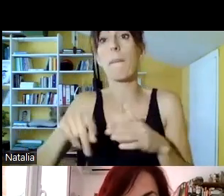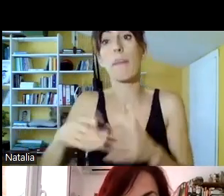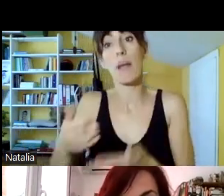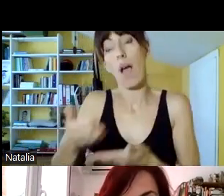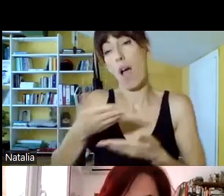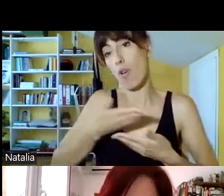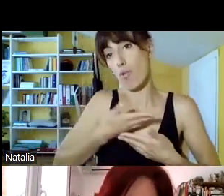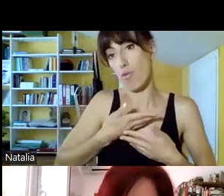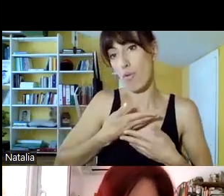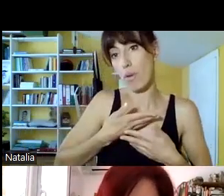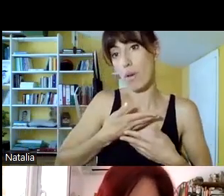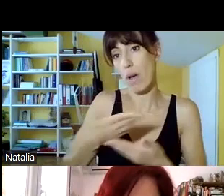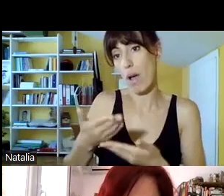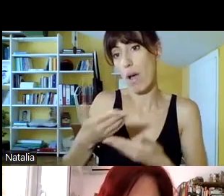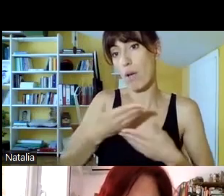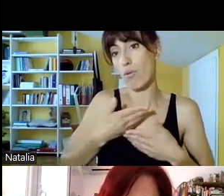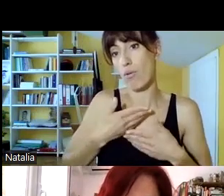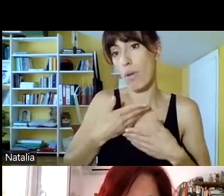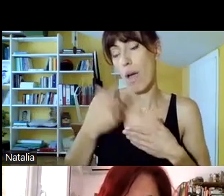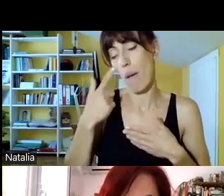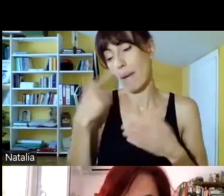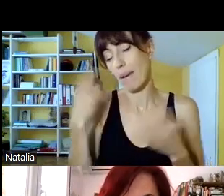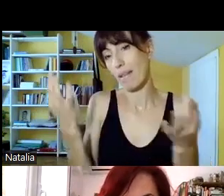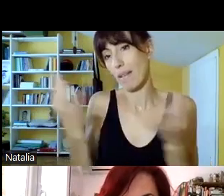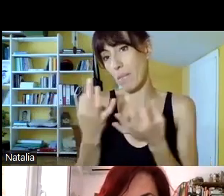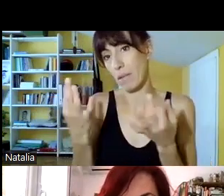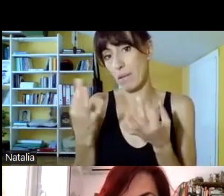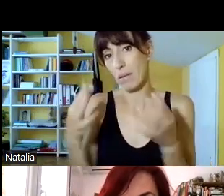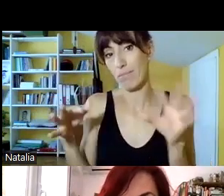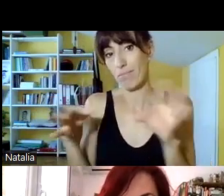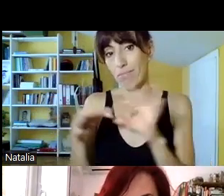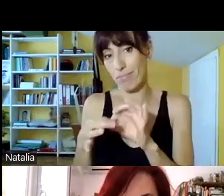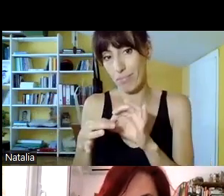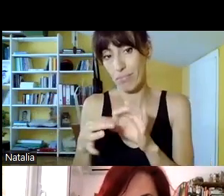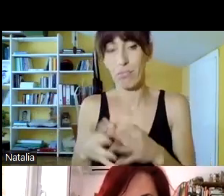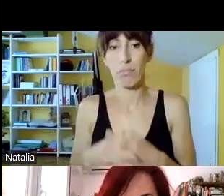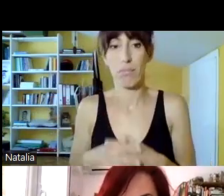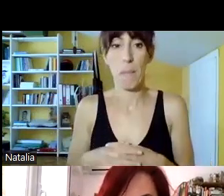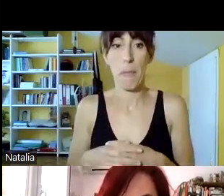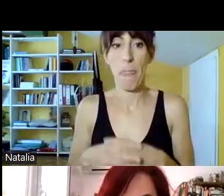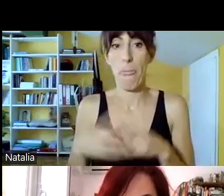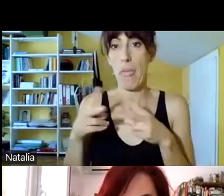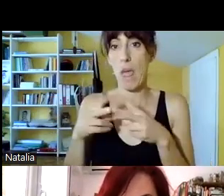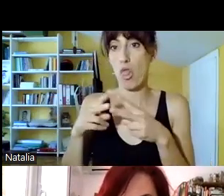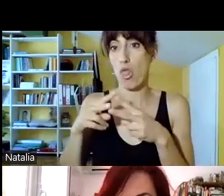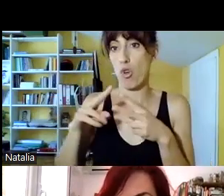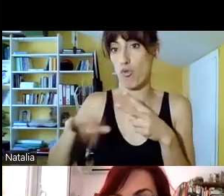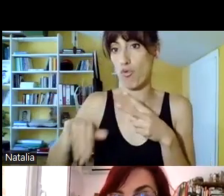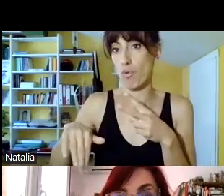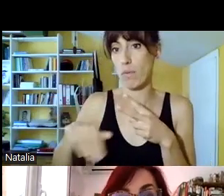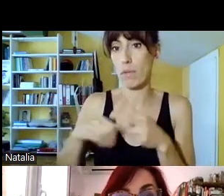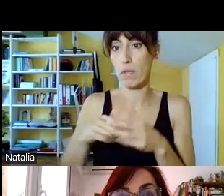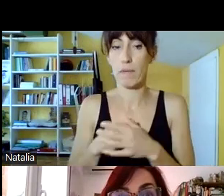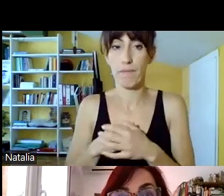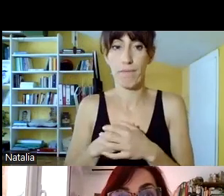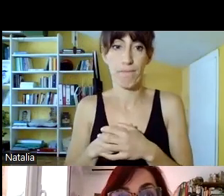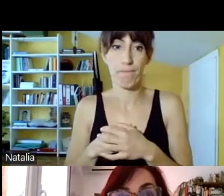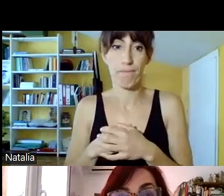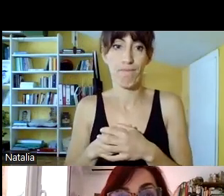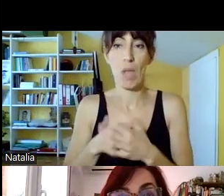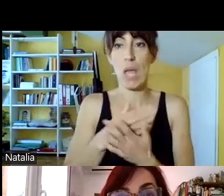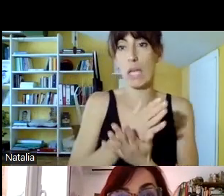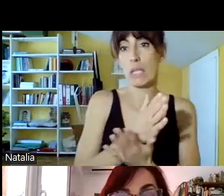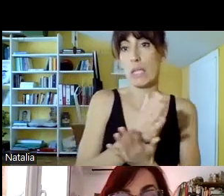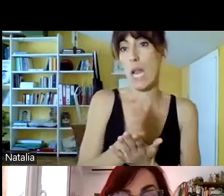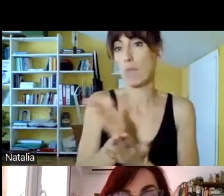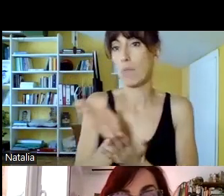poner en relación lo que está pasando. Y estas dos últimas, ¿no? Son como muy transversales a